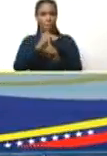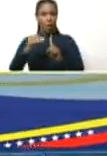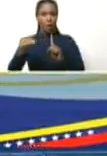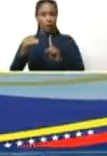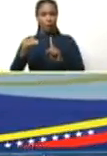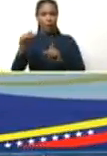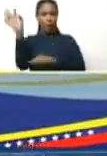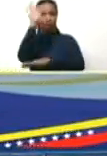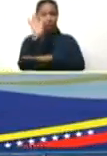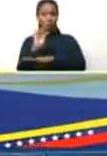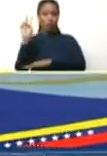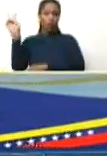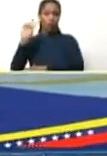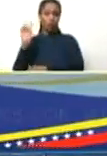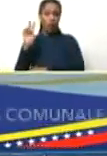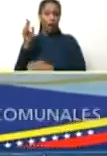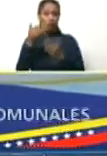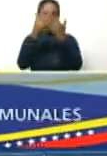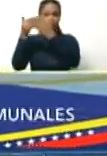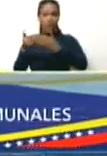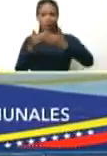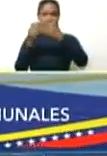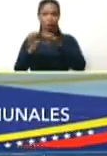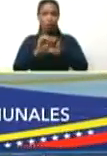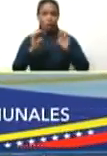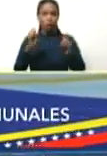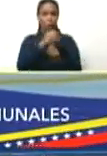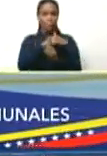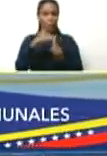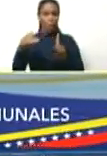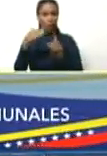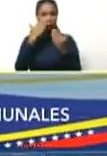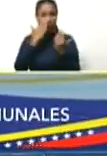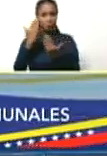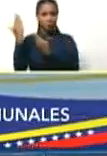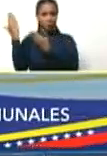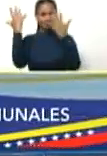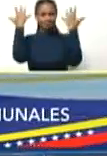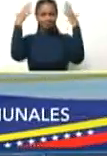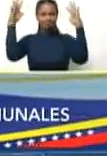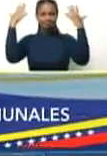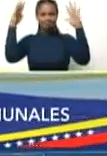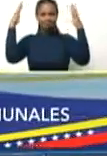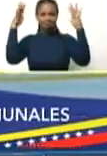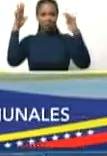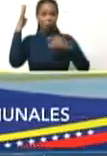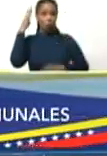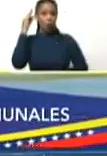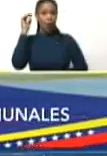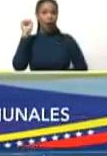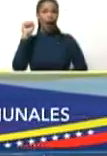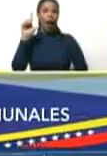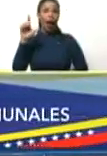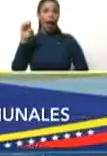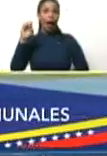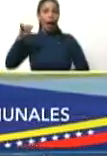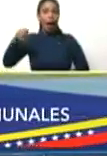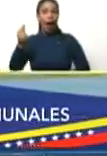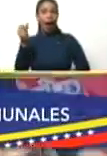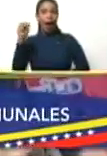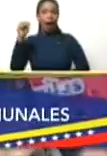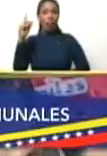Federación Venezolana de Estudiantes de Educación Media. Vamos a darle un aplauso. Aquí está Alejandra, a